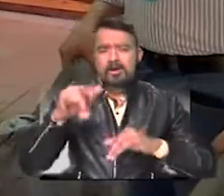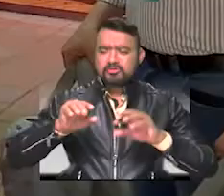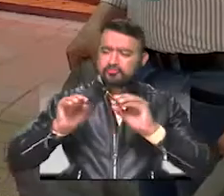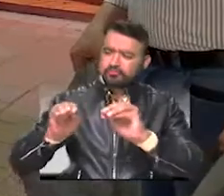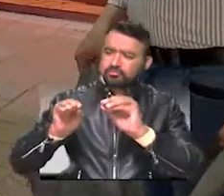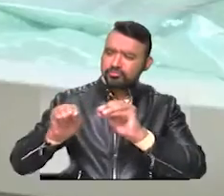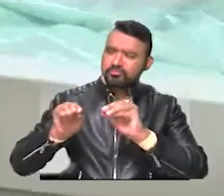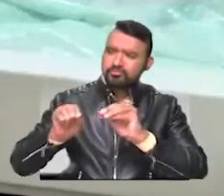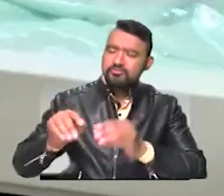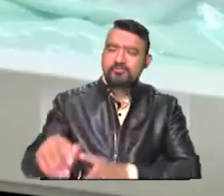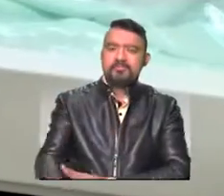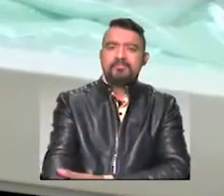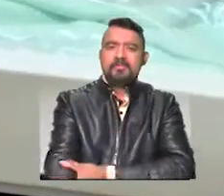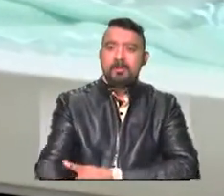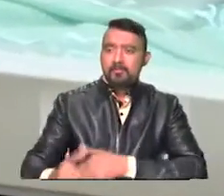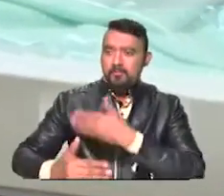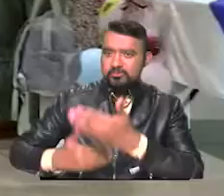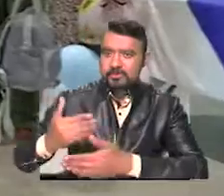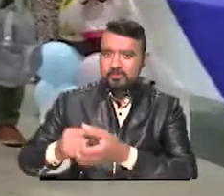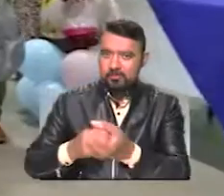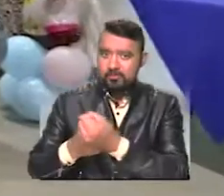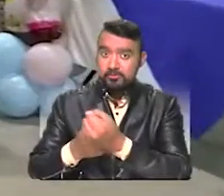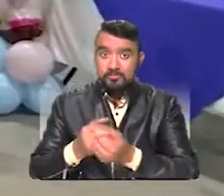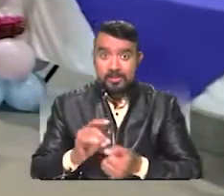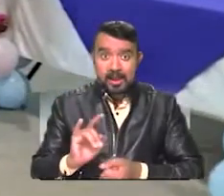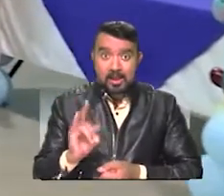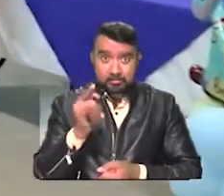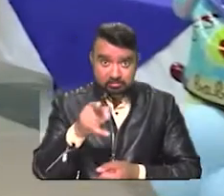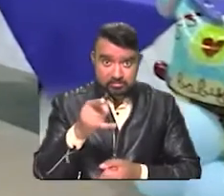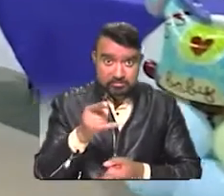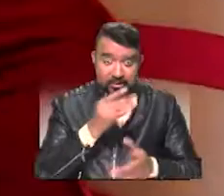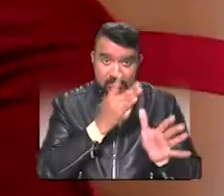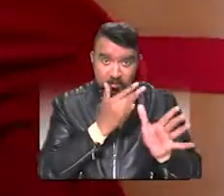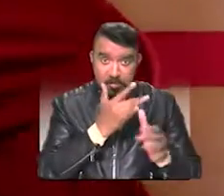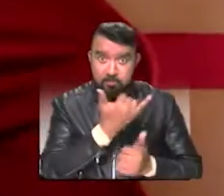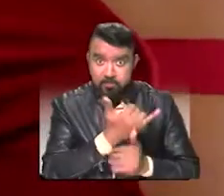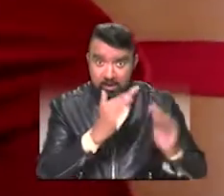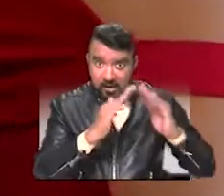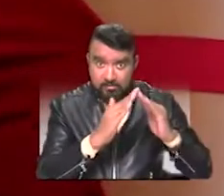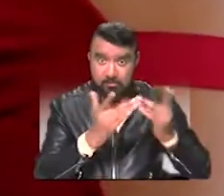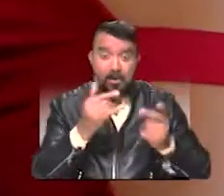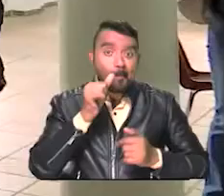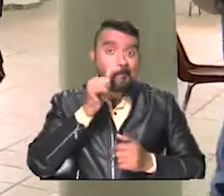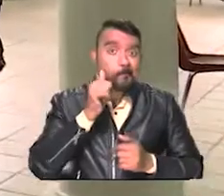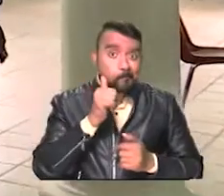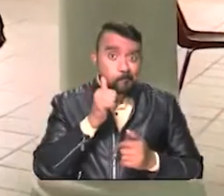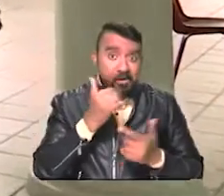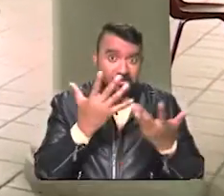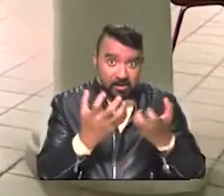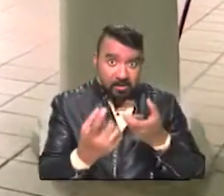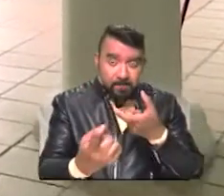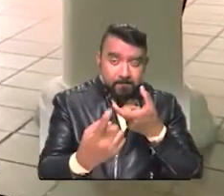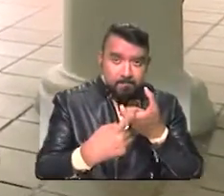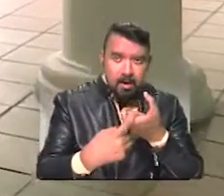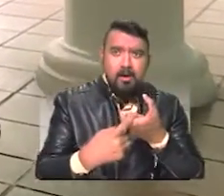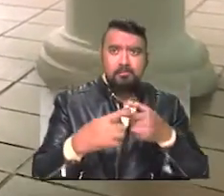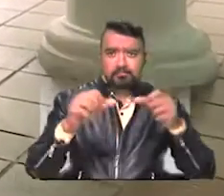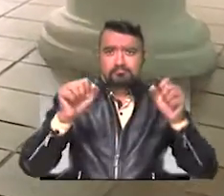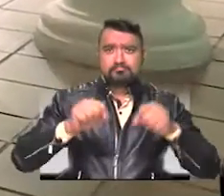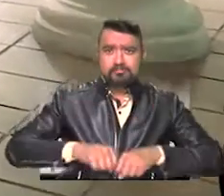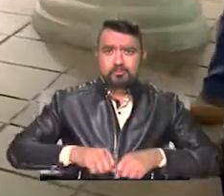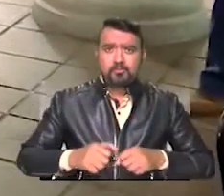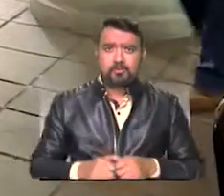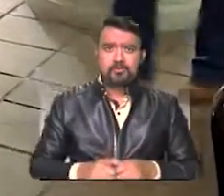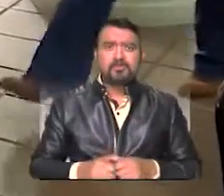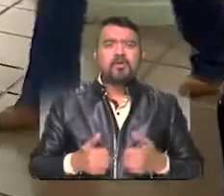Cigüeña. Si eres itagüiseña, estás en estado de gestación y quieres participar, te invitamos a inscribirte en